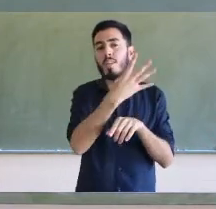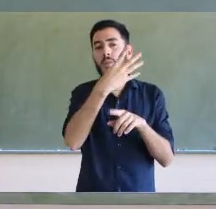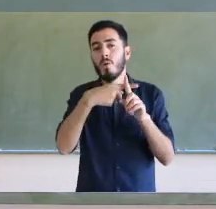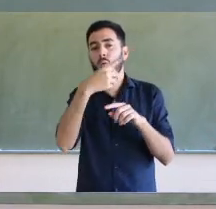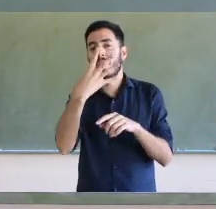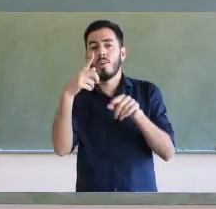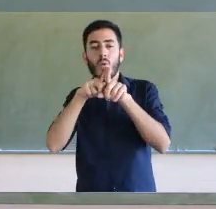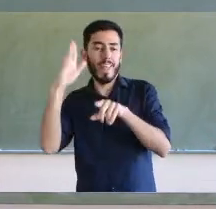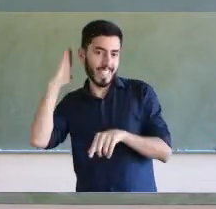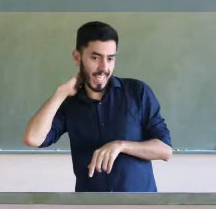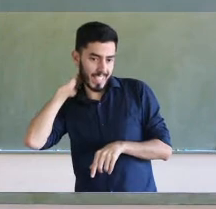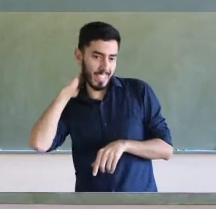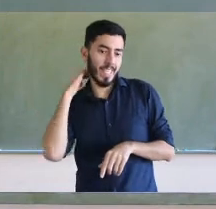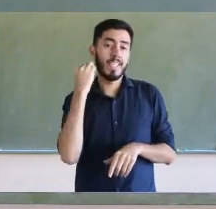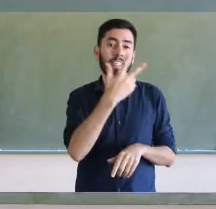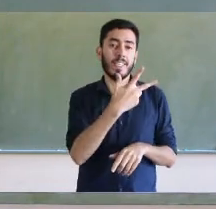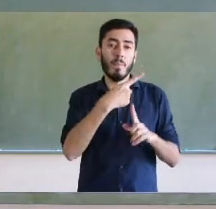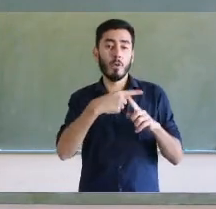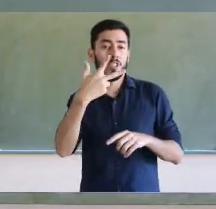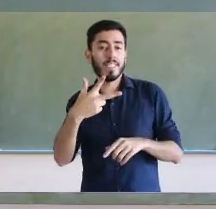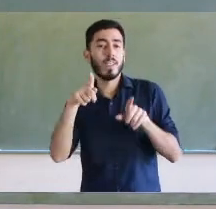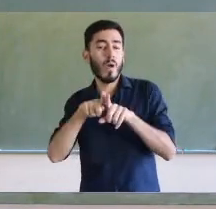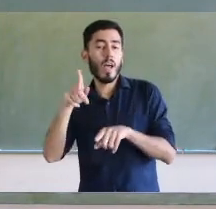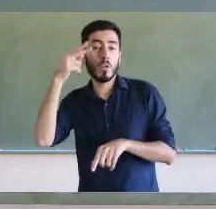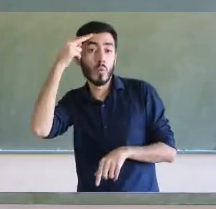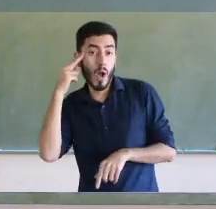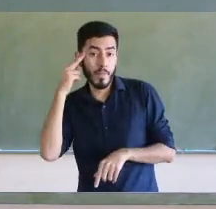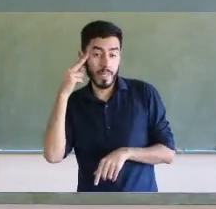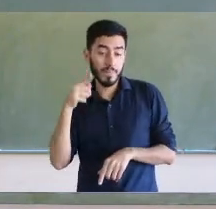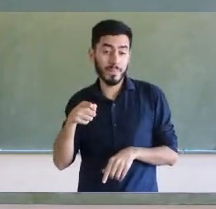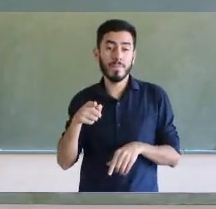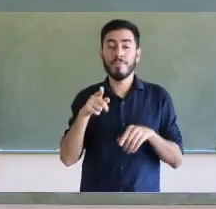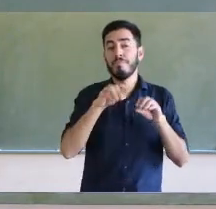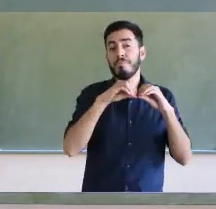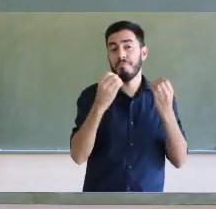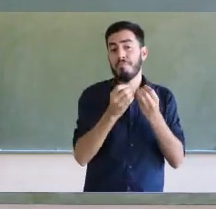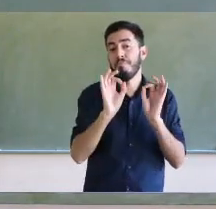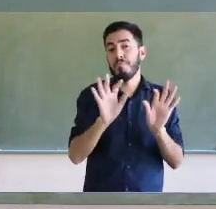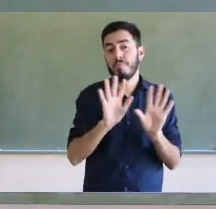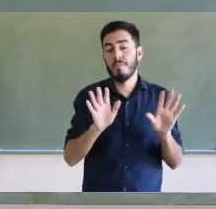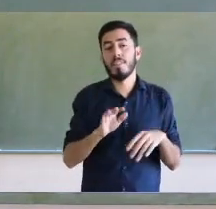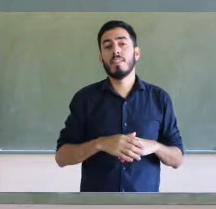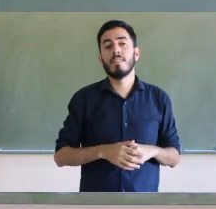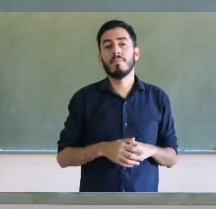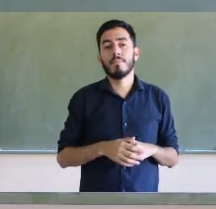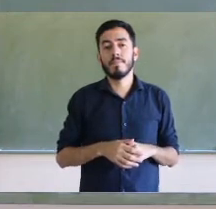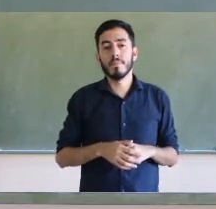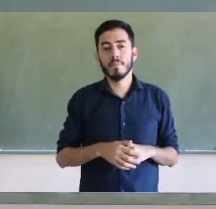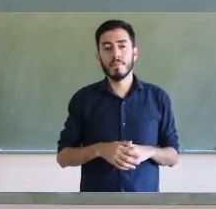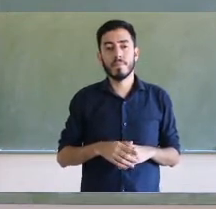y 3 por 3, 9. Es así como resolvemos potenciación en números racionales, en